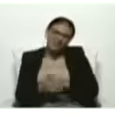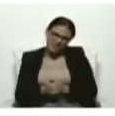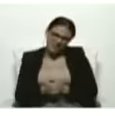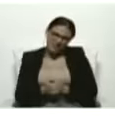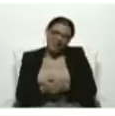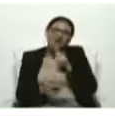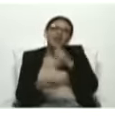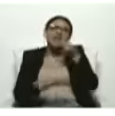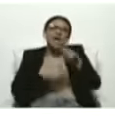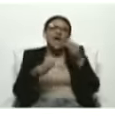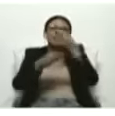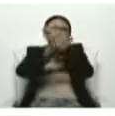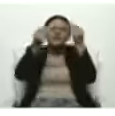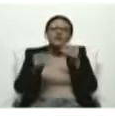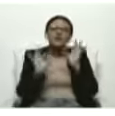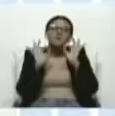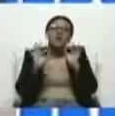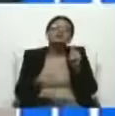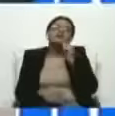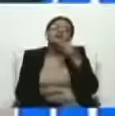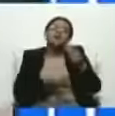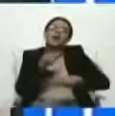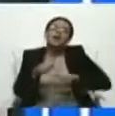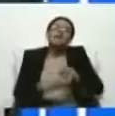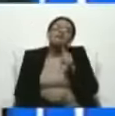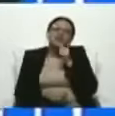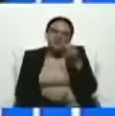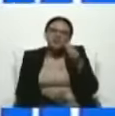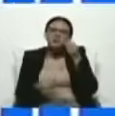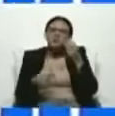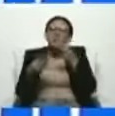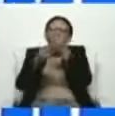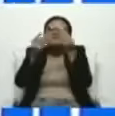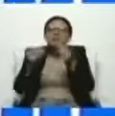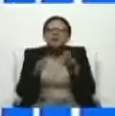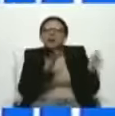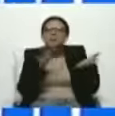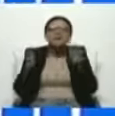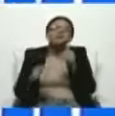este continente se les parece? ¿A qué político de este país se les parece?